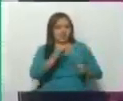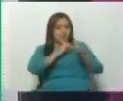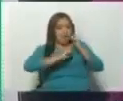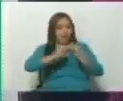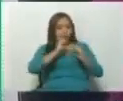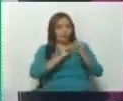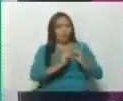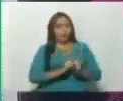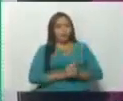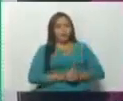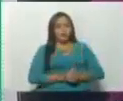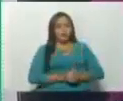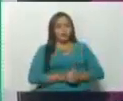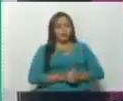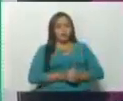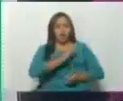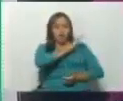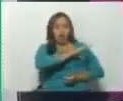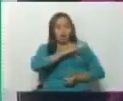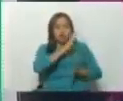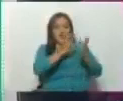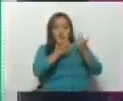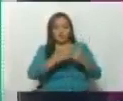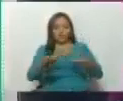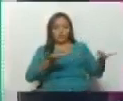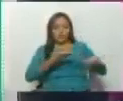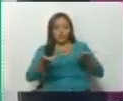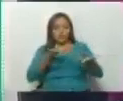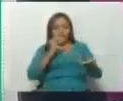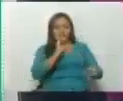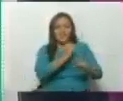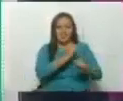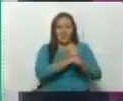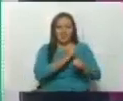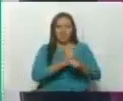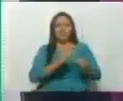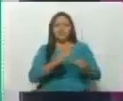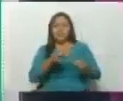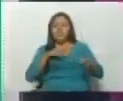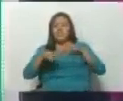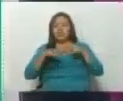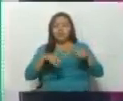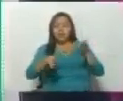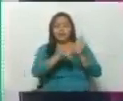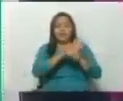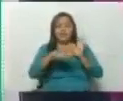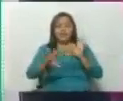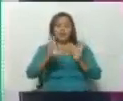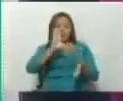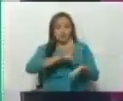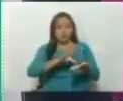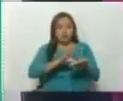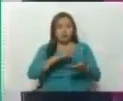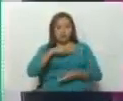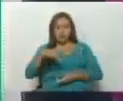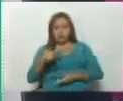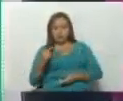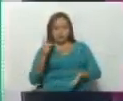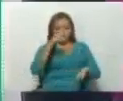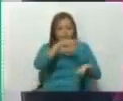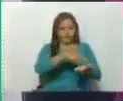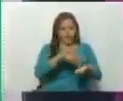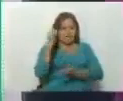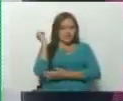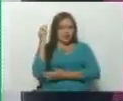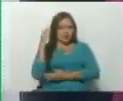que también llevamos a la Comisión de Administración y Servicios y que tiene que ver con el derecho a la ciudad, estuvimos en una asamblea en San